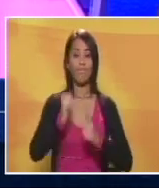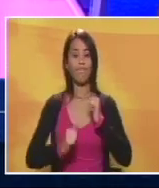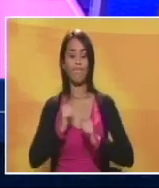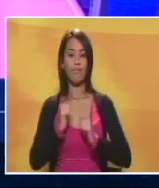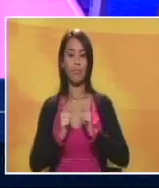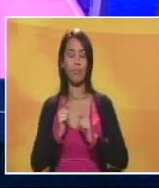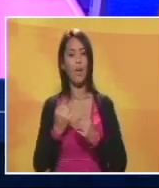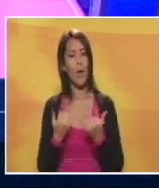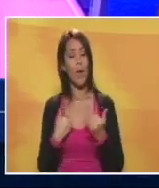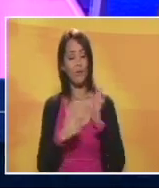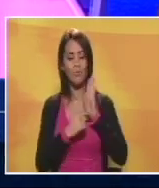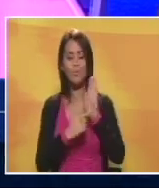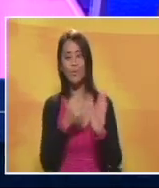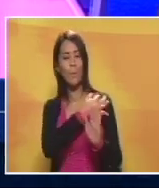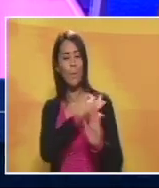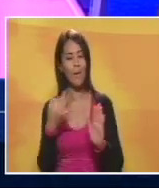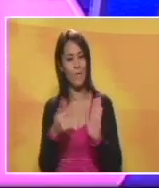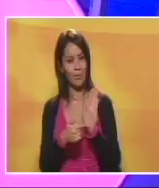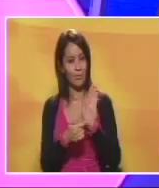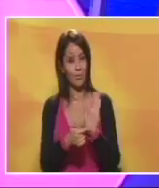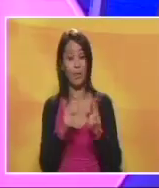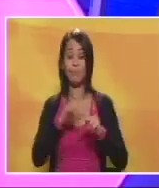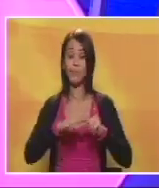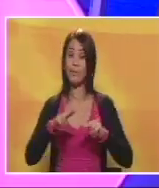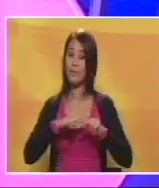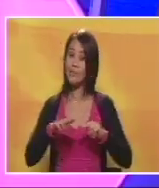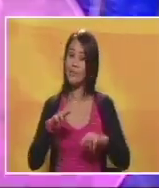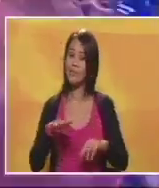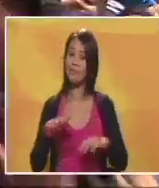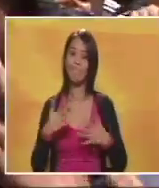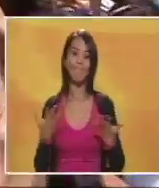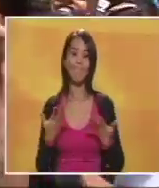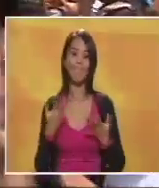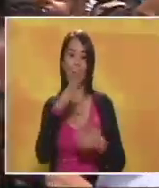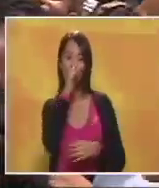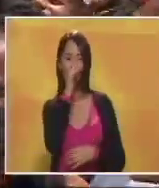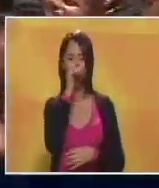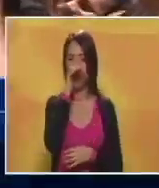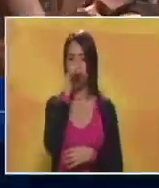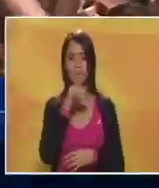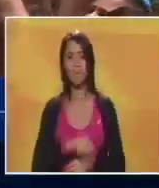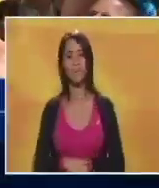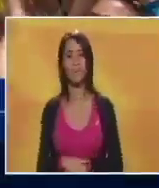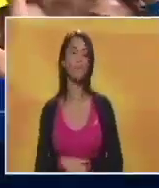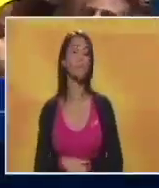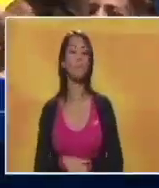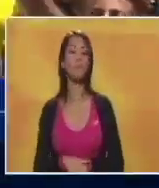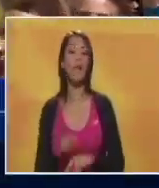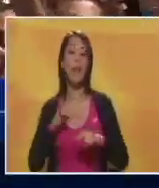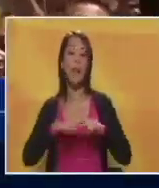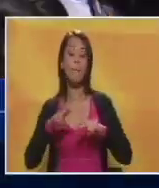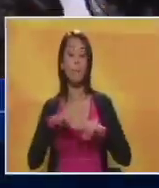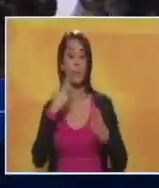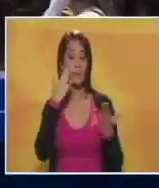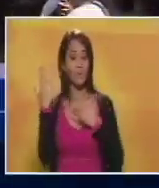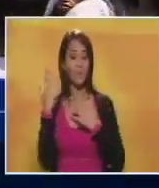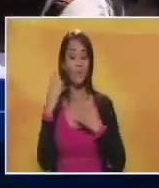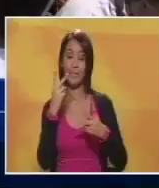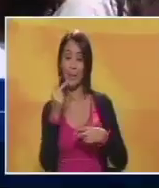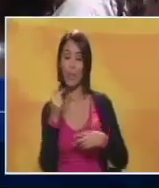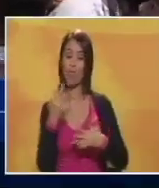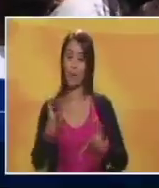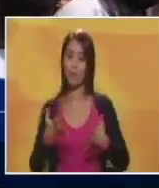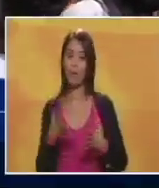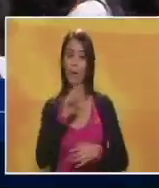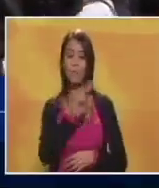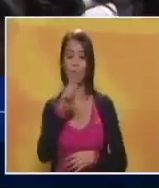ahora son emblemas de su éxito, de niña fueron motivos de burlas. La bicampeona mundial en salto triple con 22 años